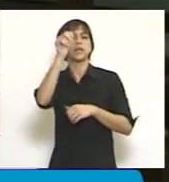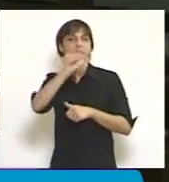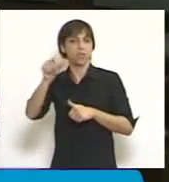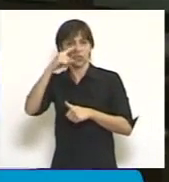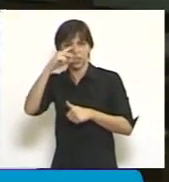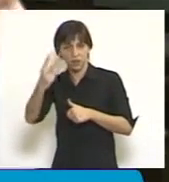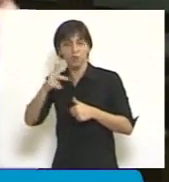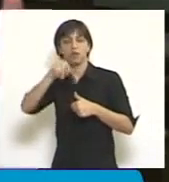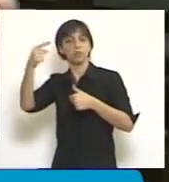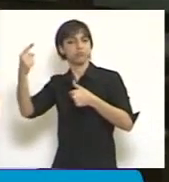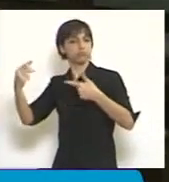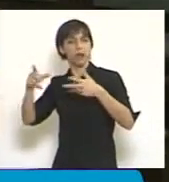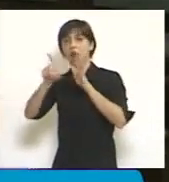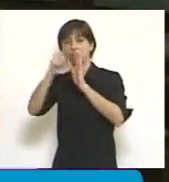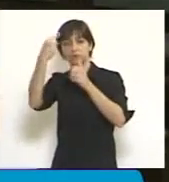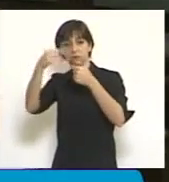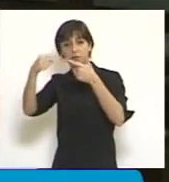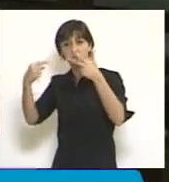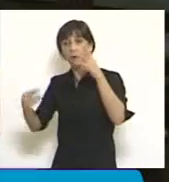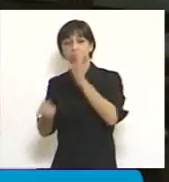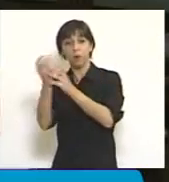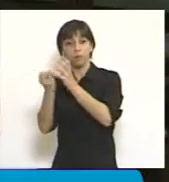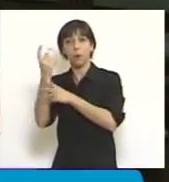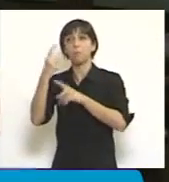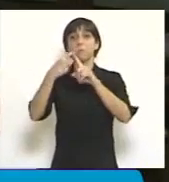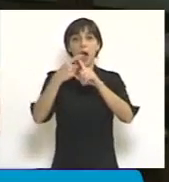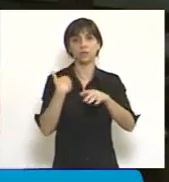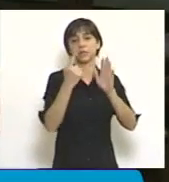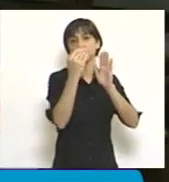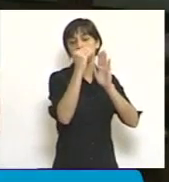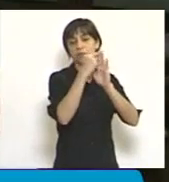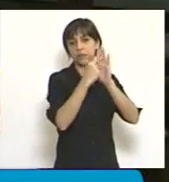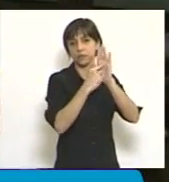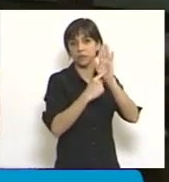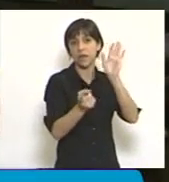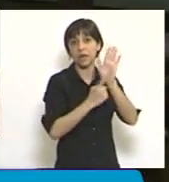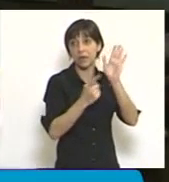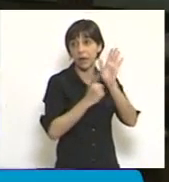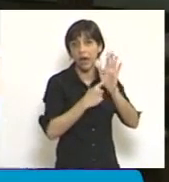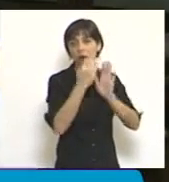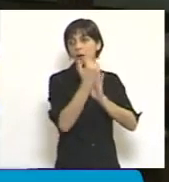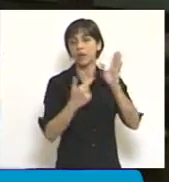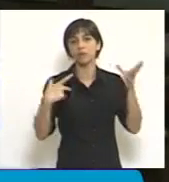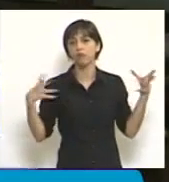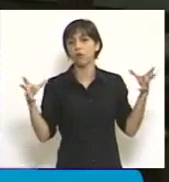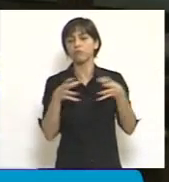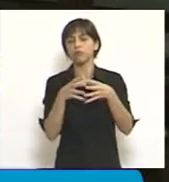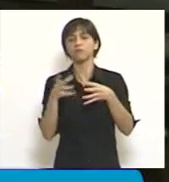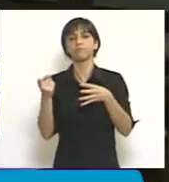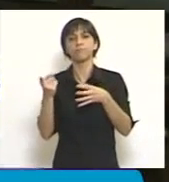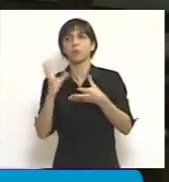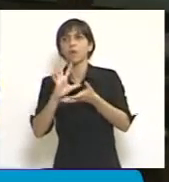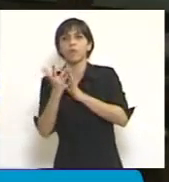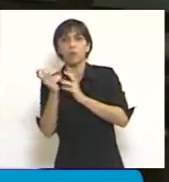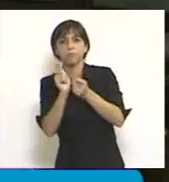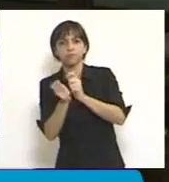Este proyecto de ley pretende solucionar el caos normativo que se ha generado a raíz de sucesivas leyes,